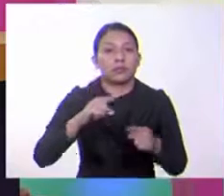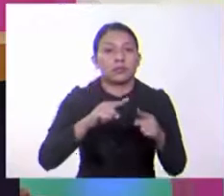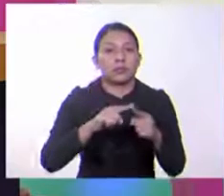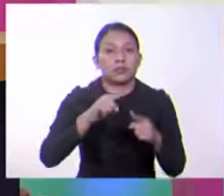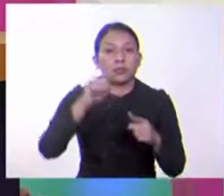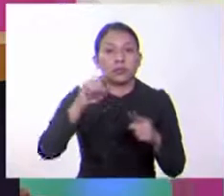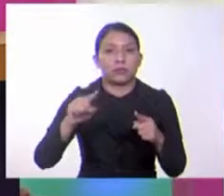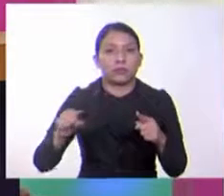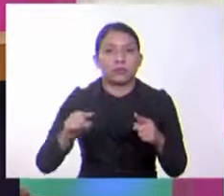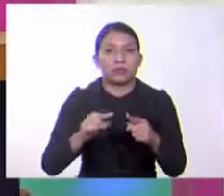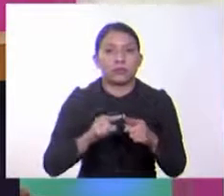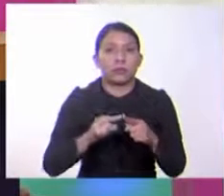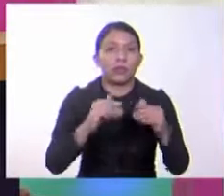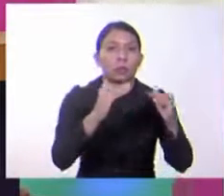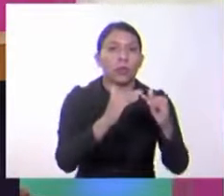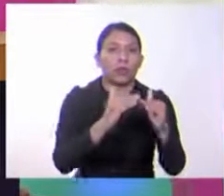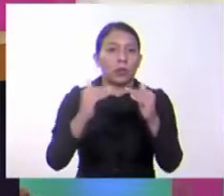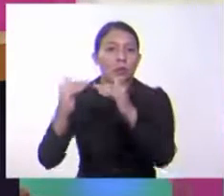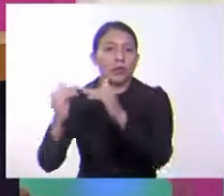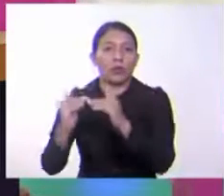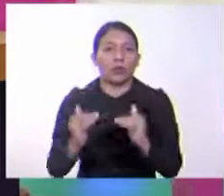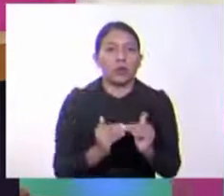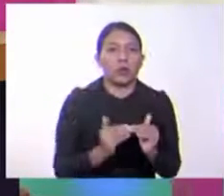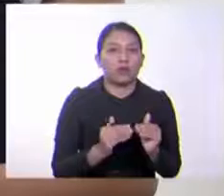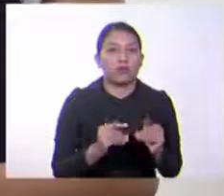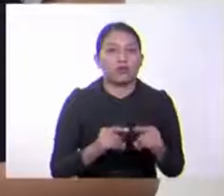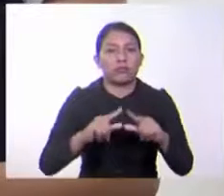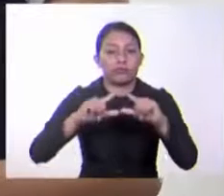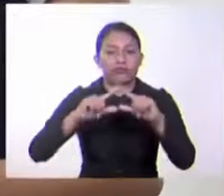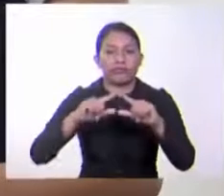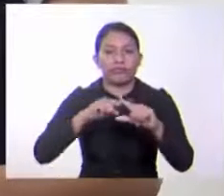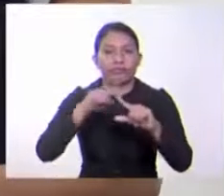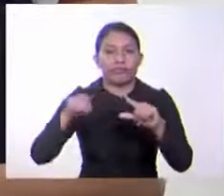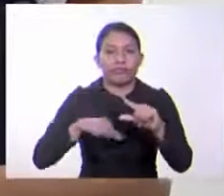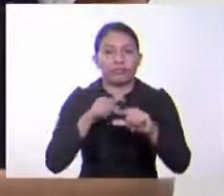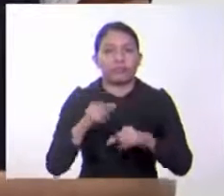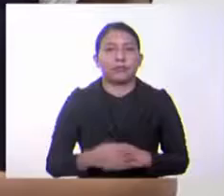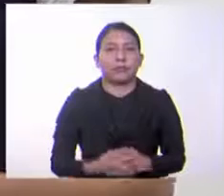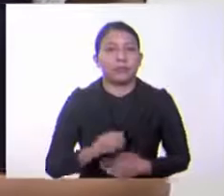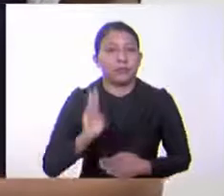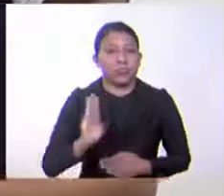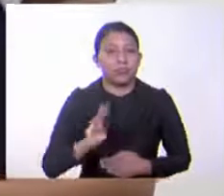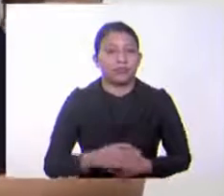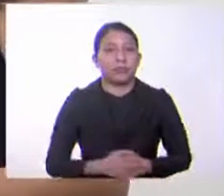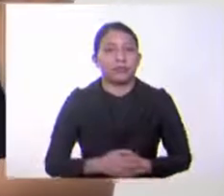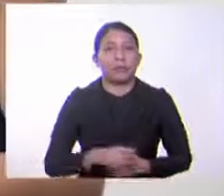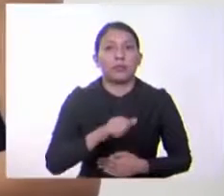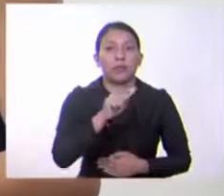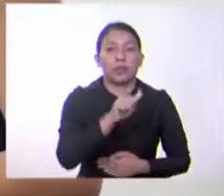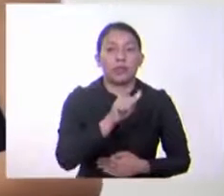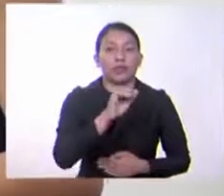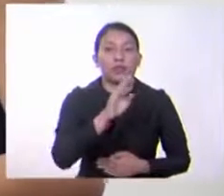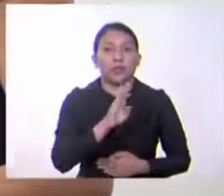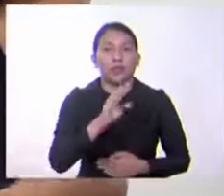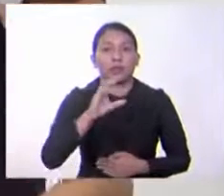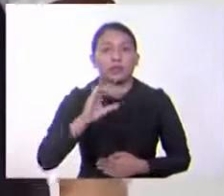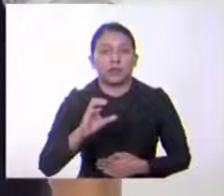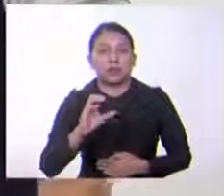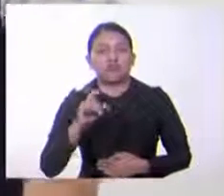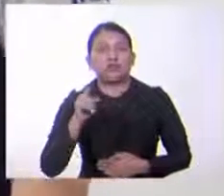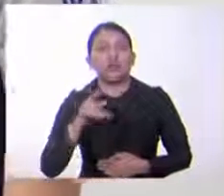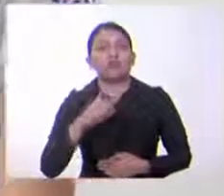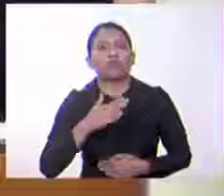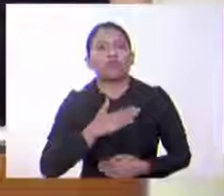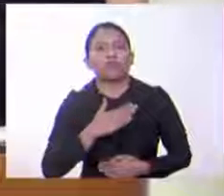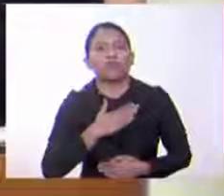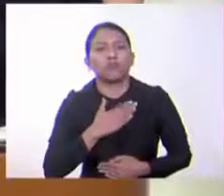de triángulos equiláteros, Y la condición B es ABC es un triángulo isósceles. O